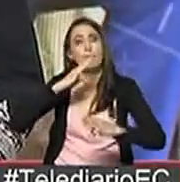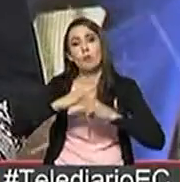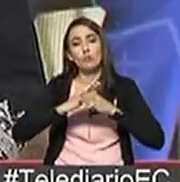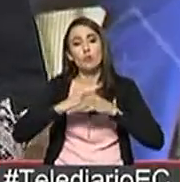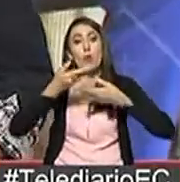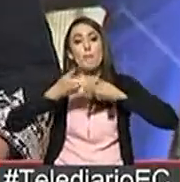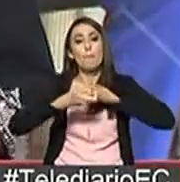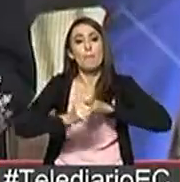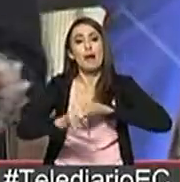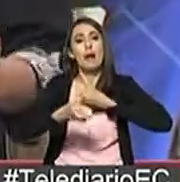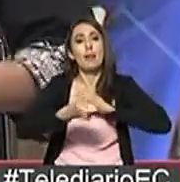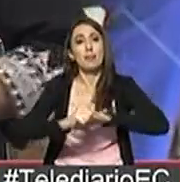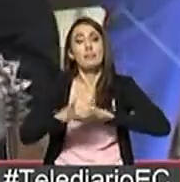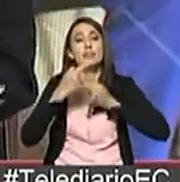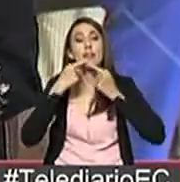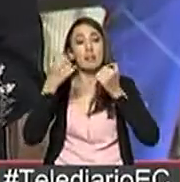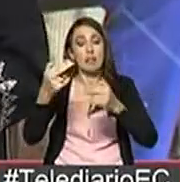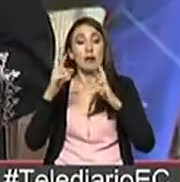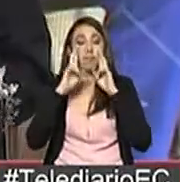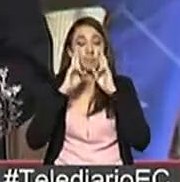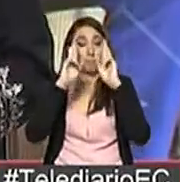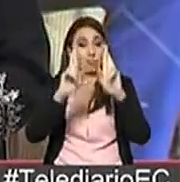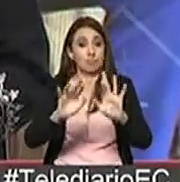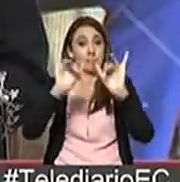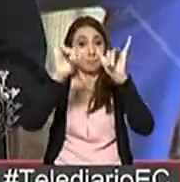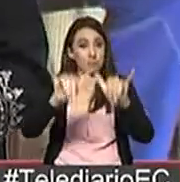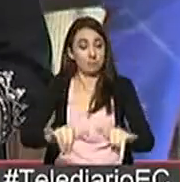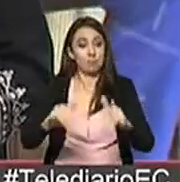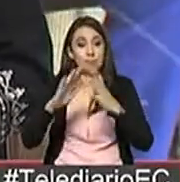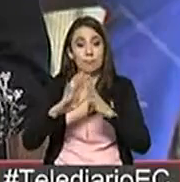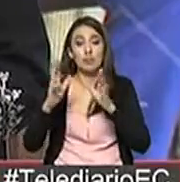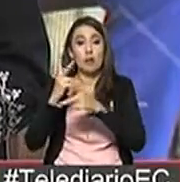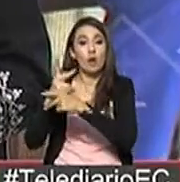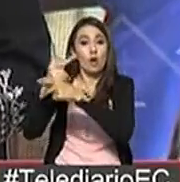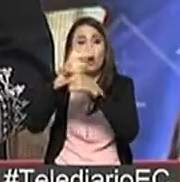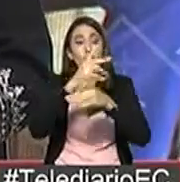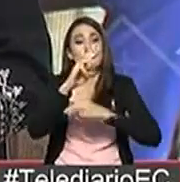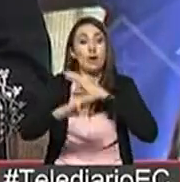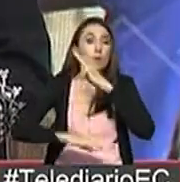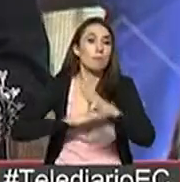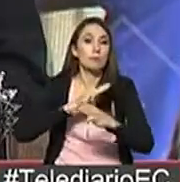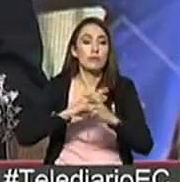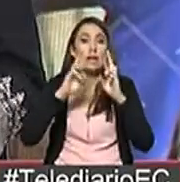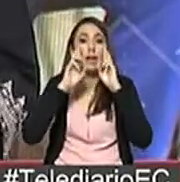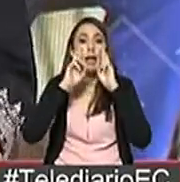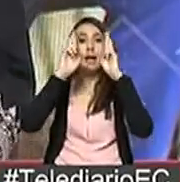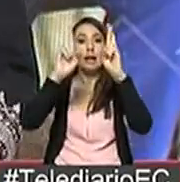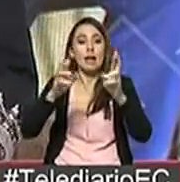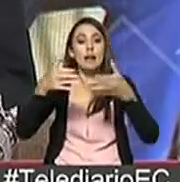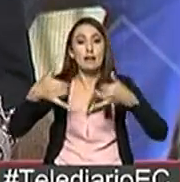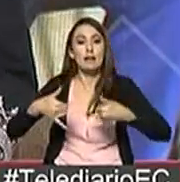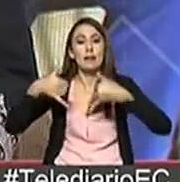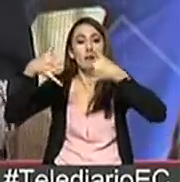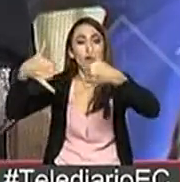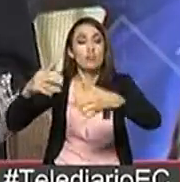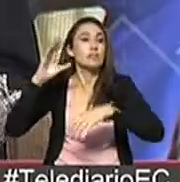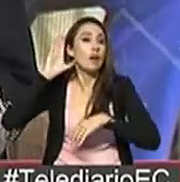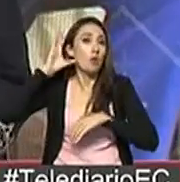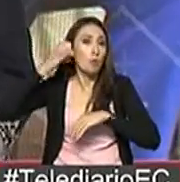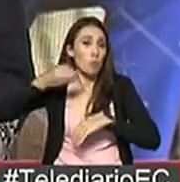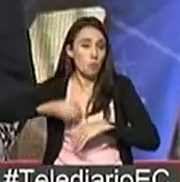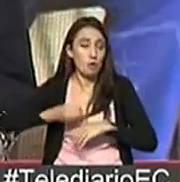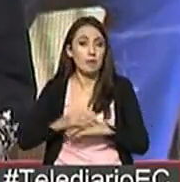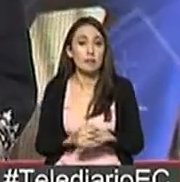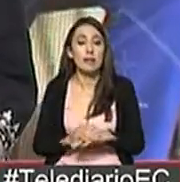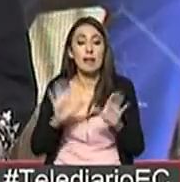la primera en América. Este reconocimiento será otorgado por el Consejo Mundial de Artesanías, filial de la UNESCO. Para el efecto,